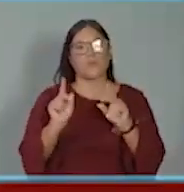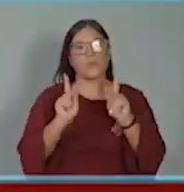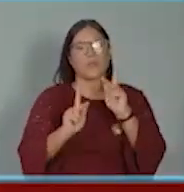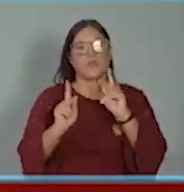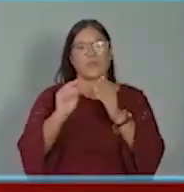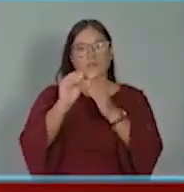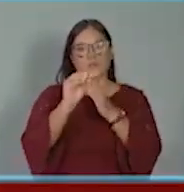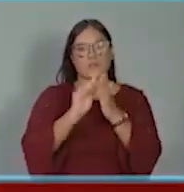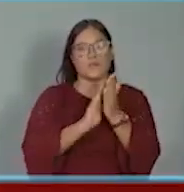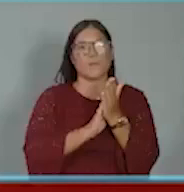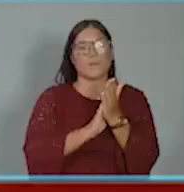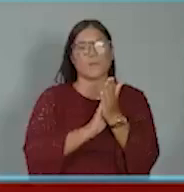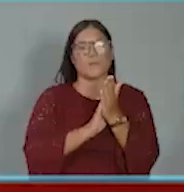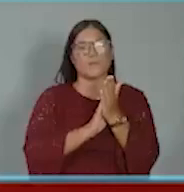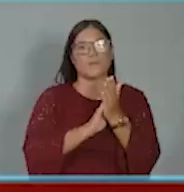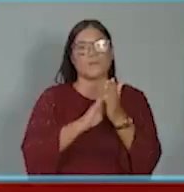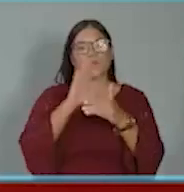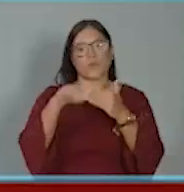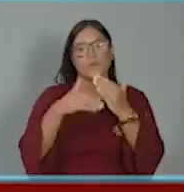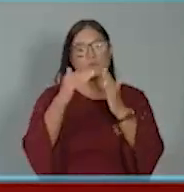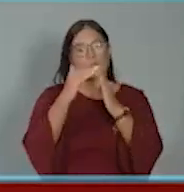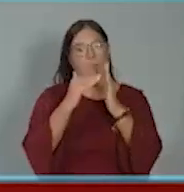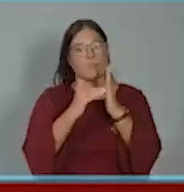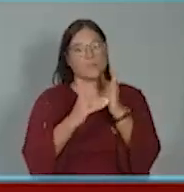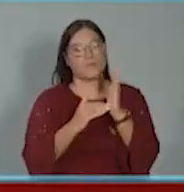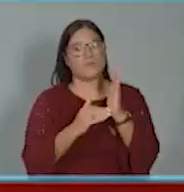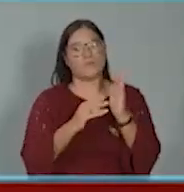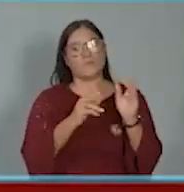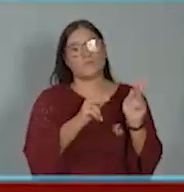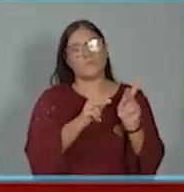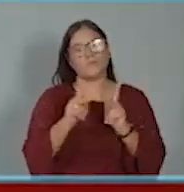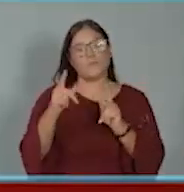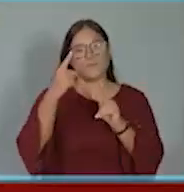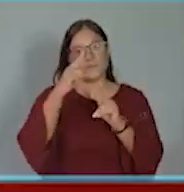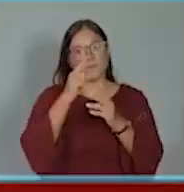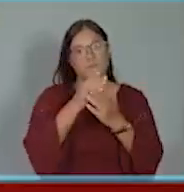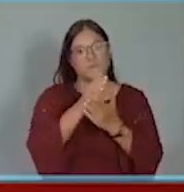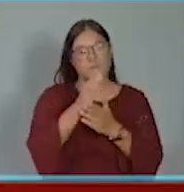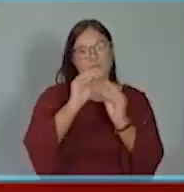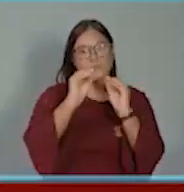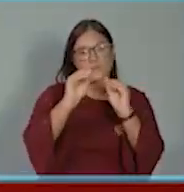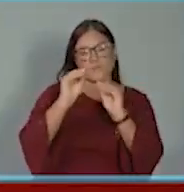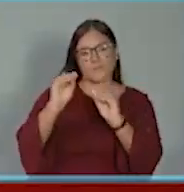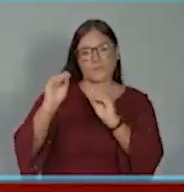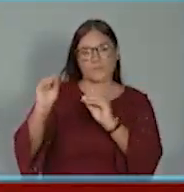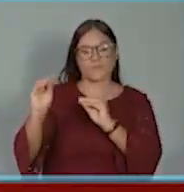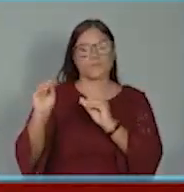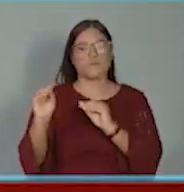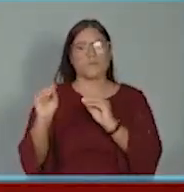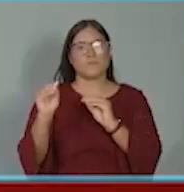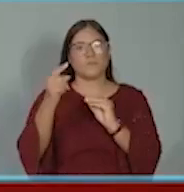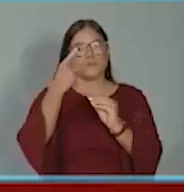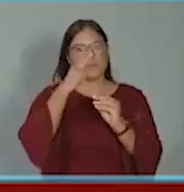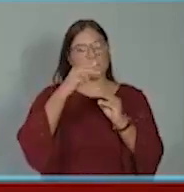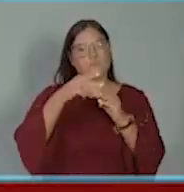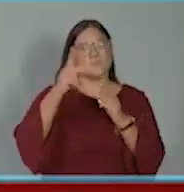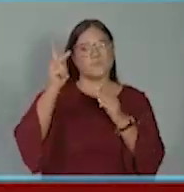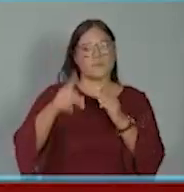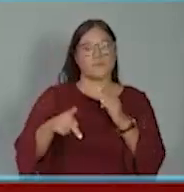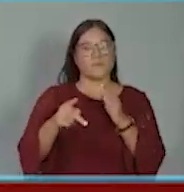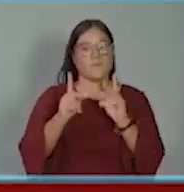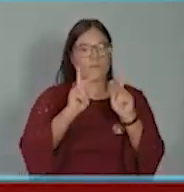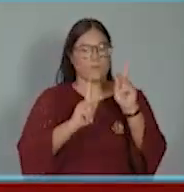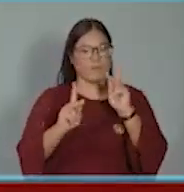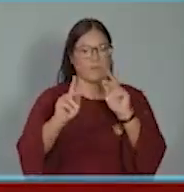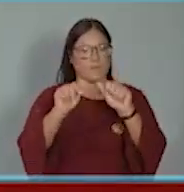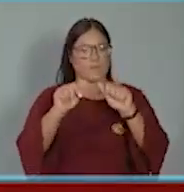se inscribía pero ella daba todos los procesos también todo un proceso de capacitación que combinó entre la capacitación presencial